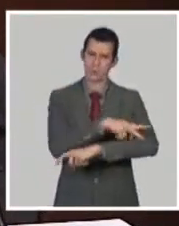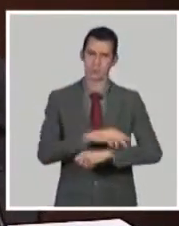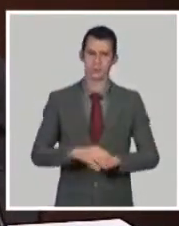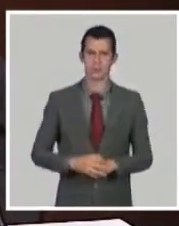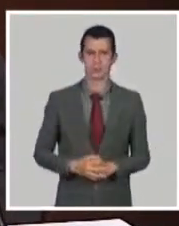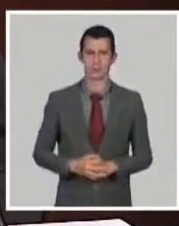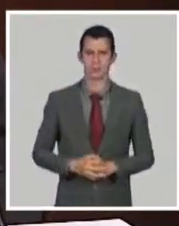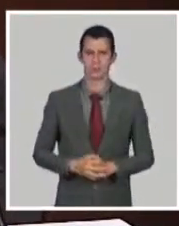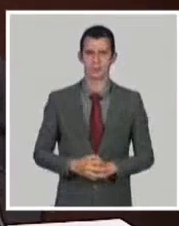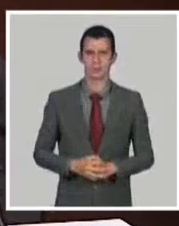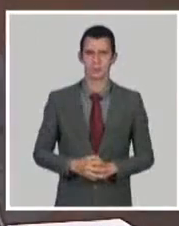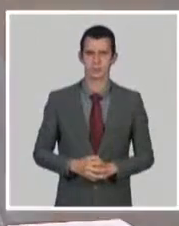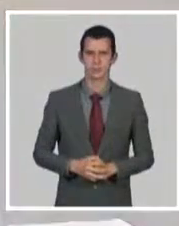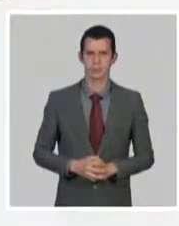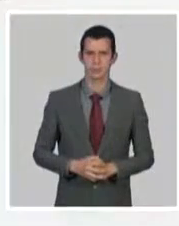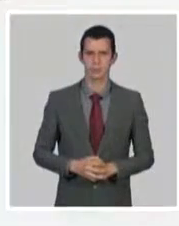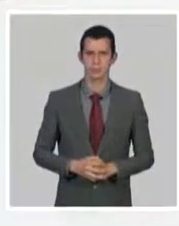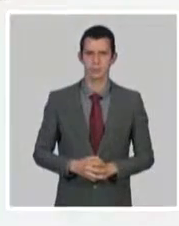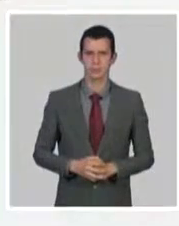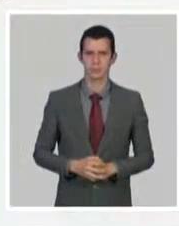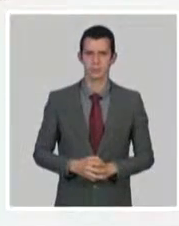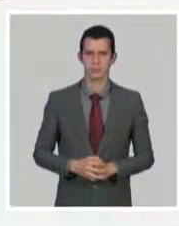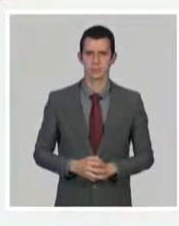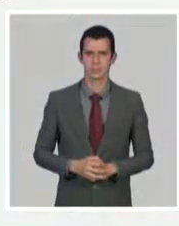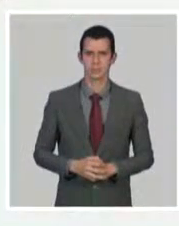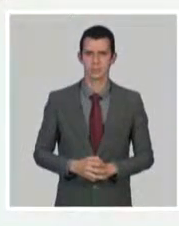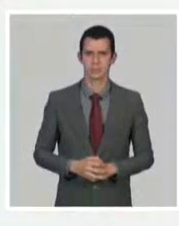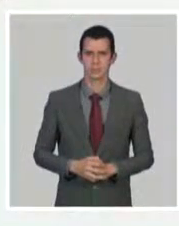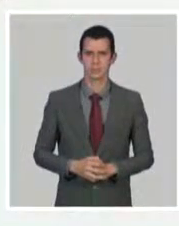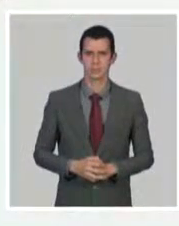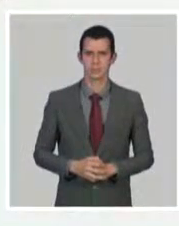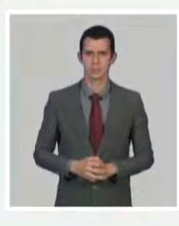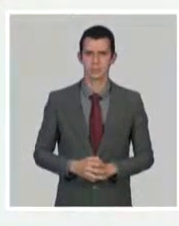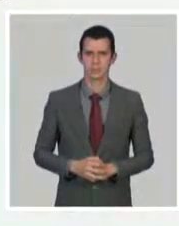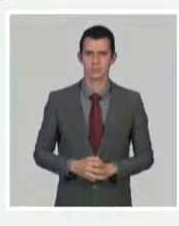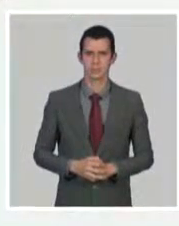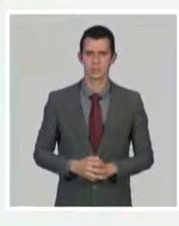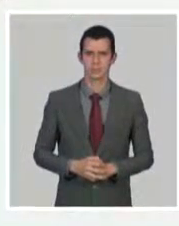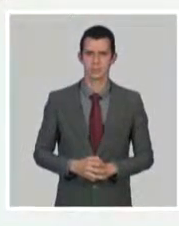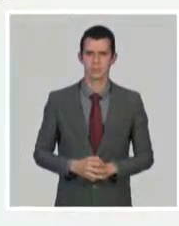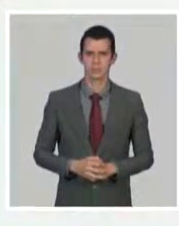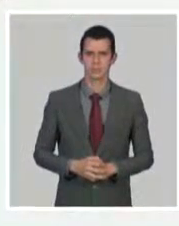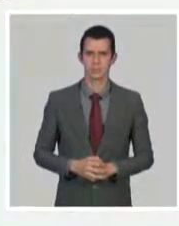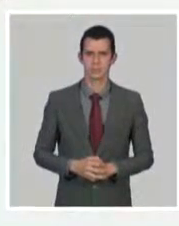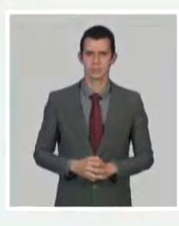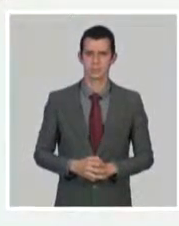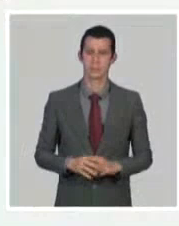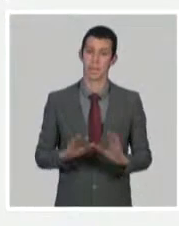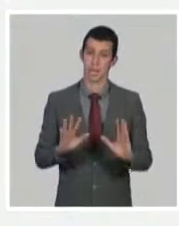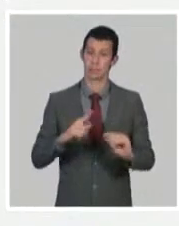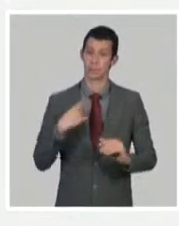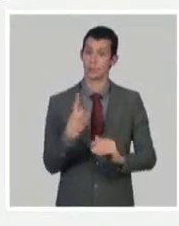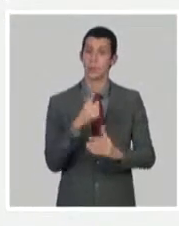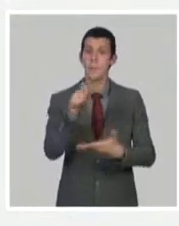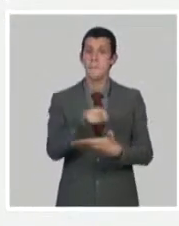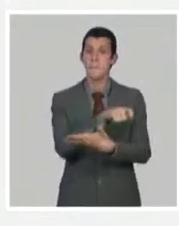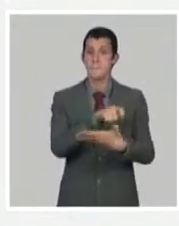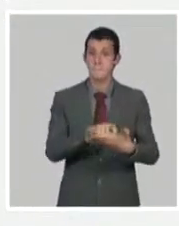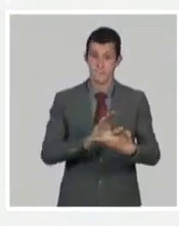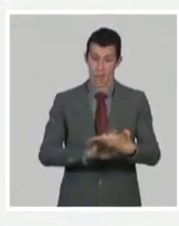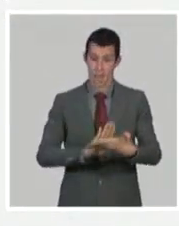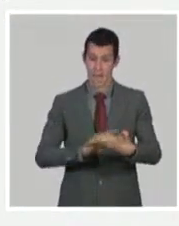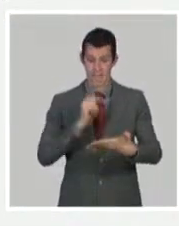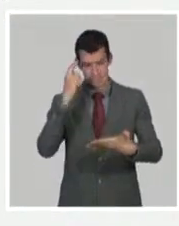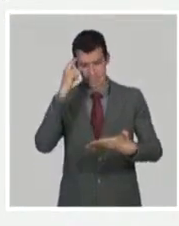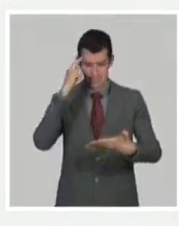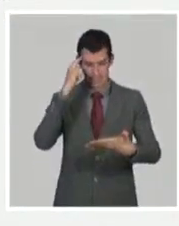por favor. Nosotros hemos concebido una alianza estratégica con el Instituto Finlay,